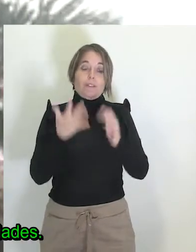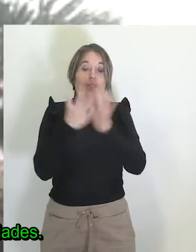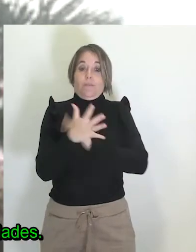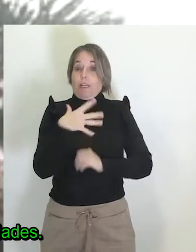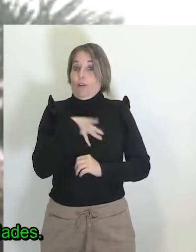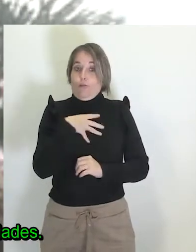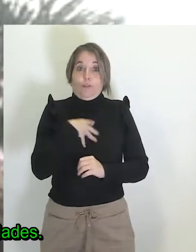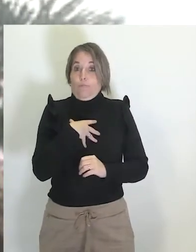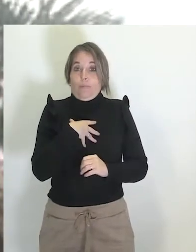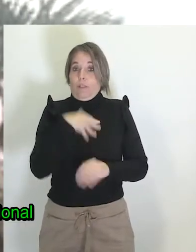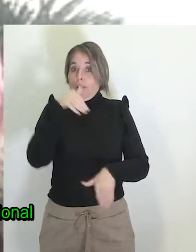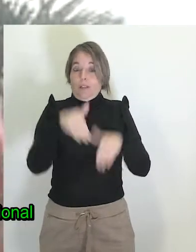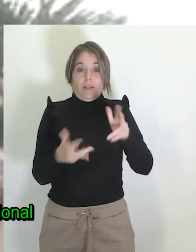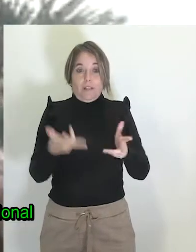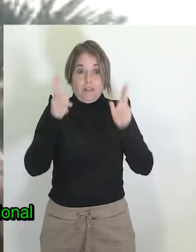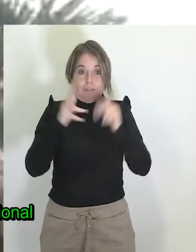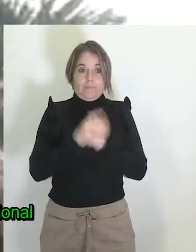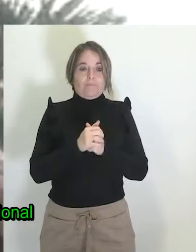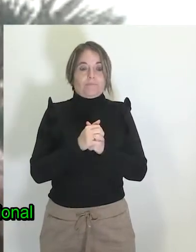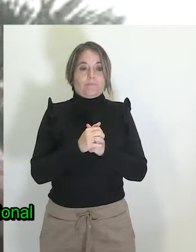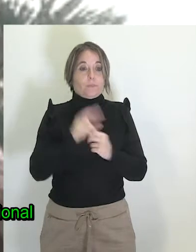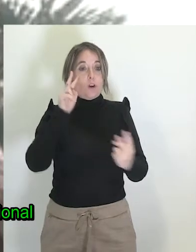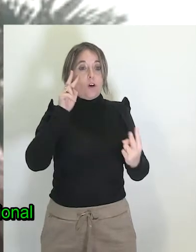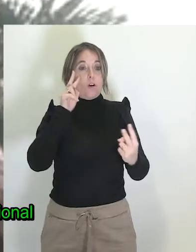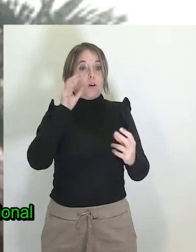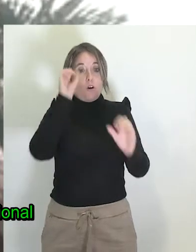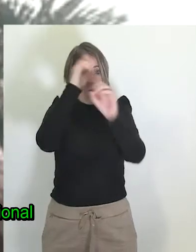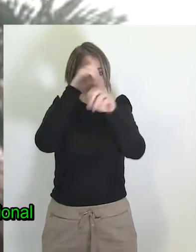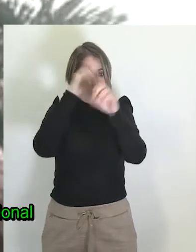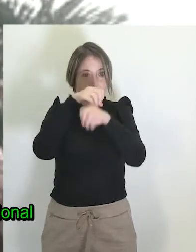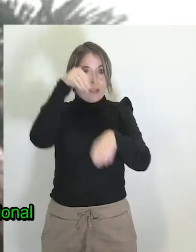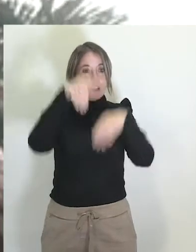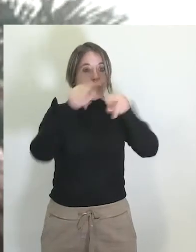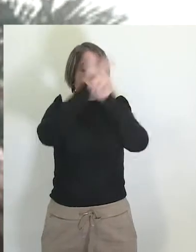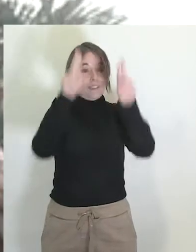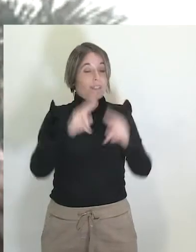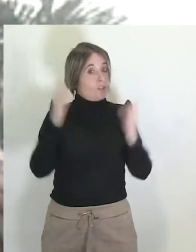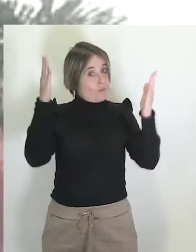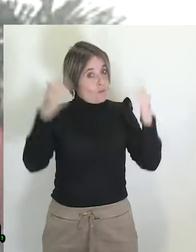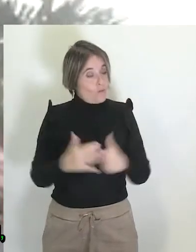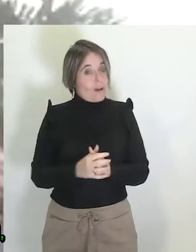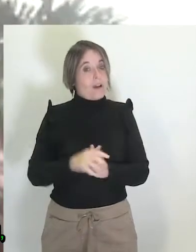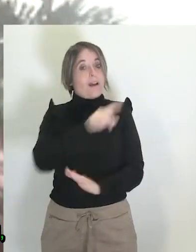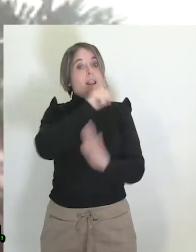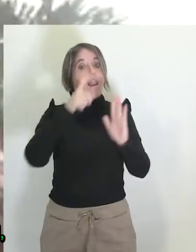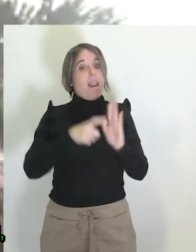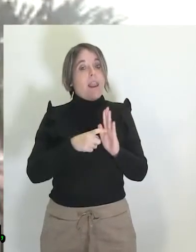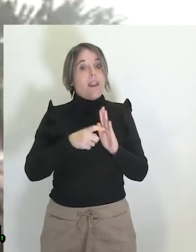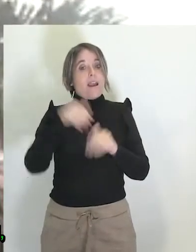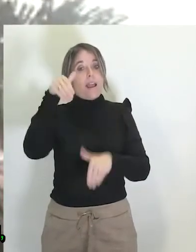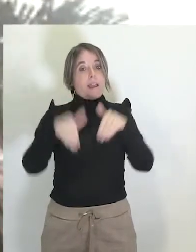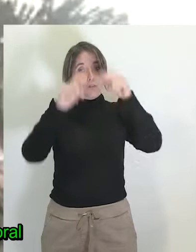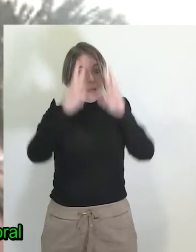estas posibilidades. Observación electoral internacional no va a haber. Reformaron la ley